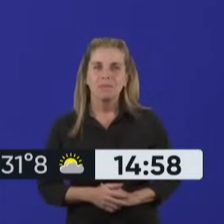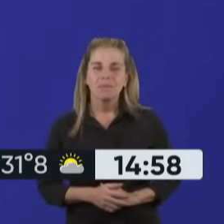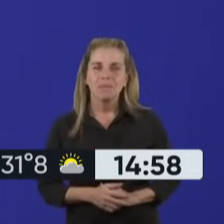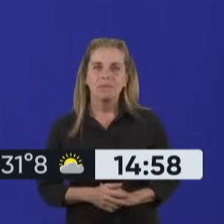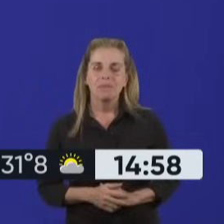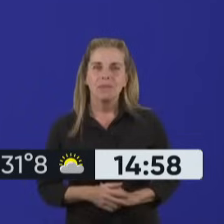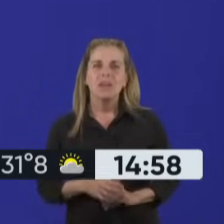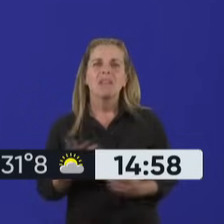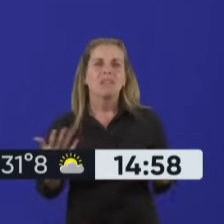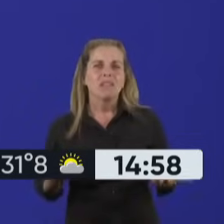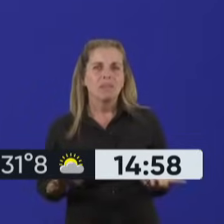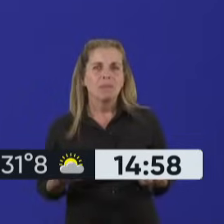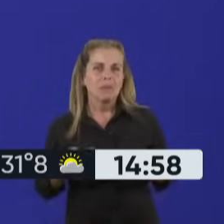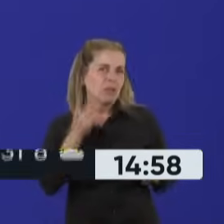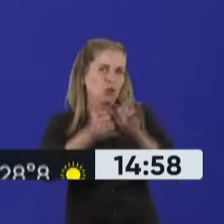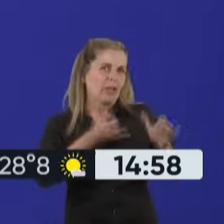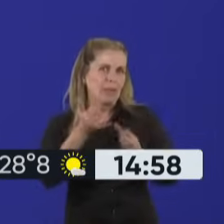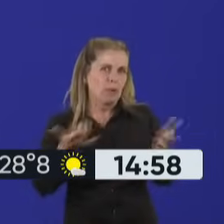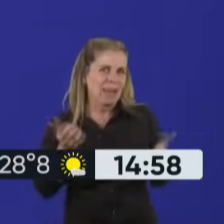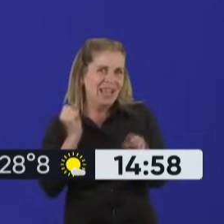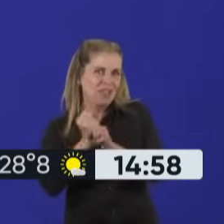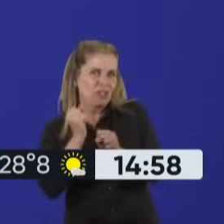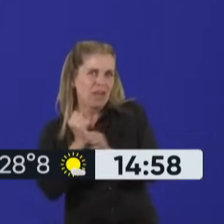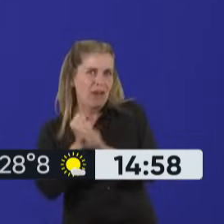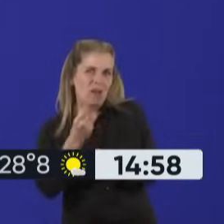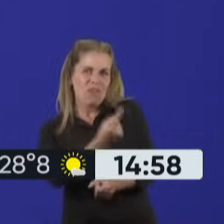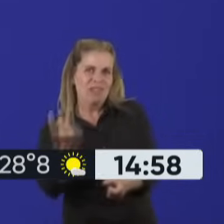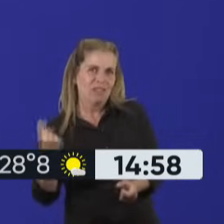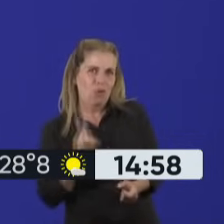acerca de los fundamentos de lo que estamos haciendo.